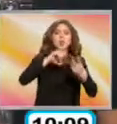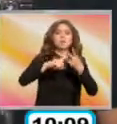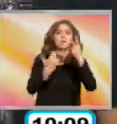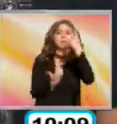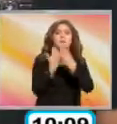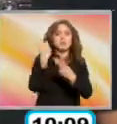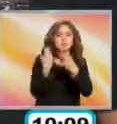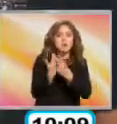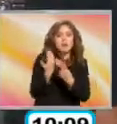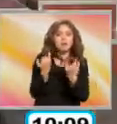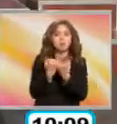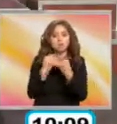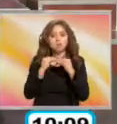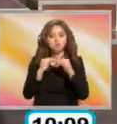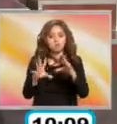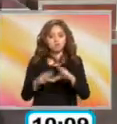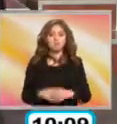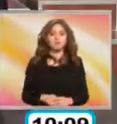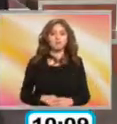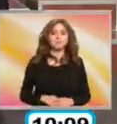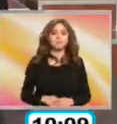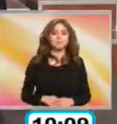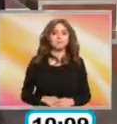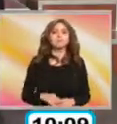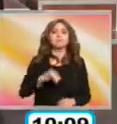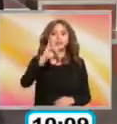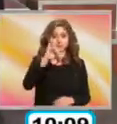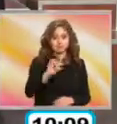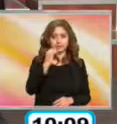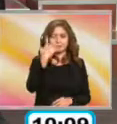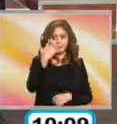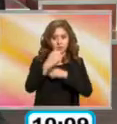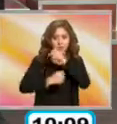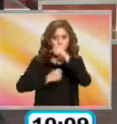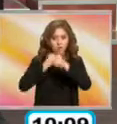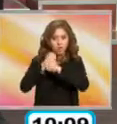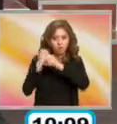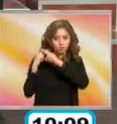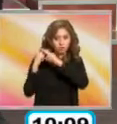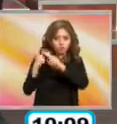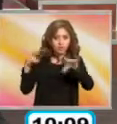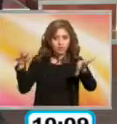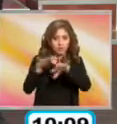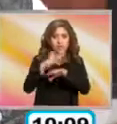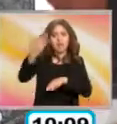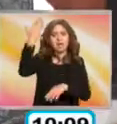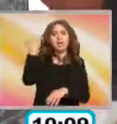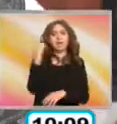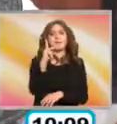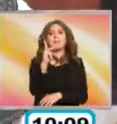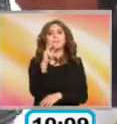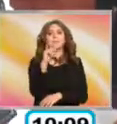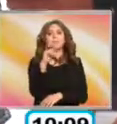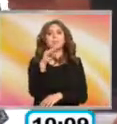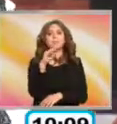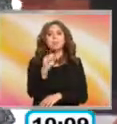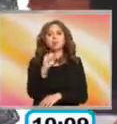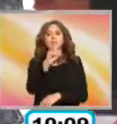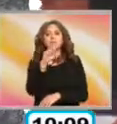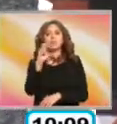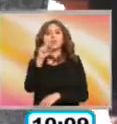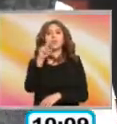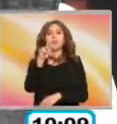matutinos. Cuéntenos. Pues sí, ya tenemos 5 años que cambiamos el apellido del nombre. Antes los Primos de Durango le cambiamos el apellido a